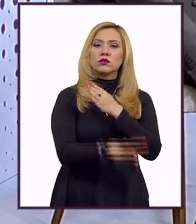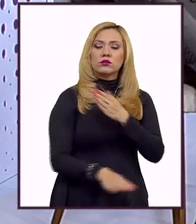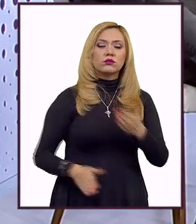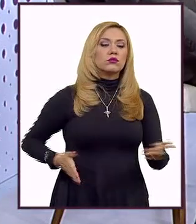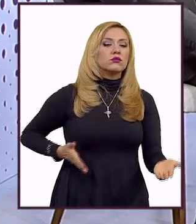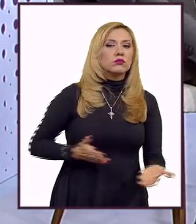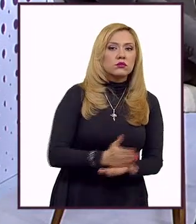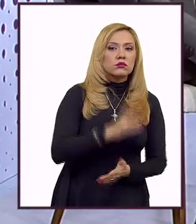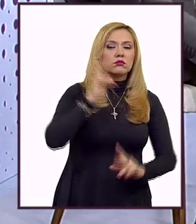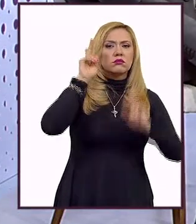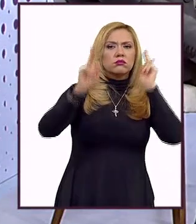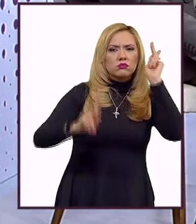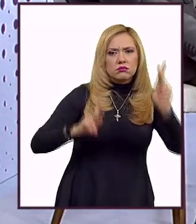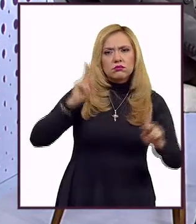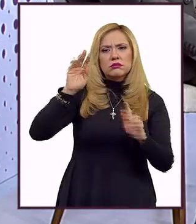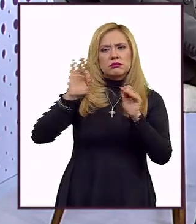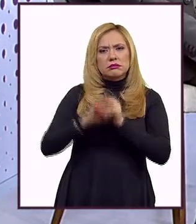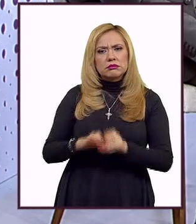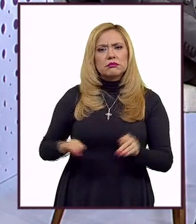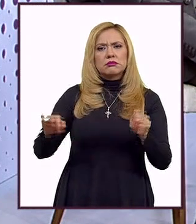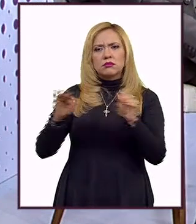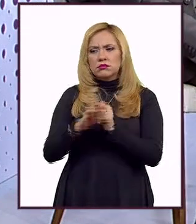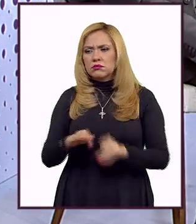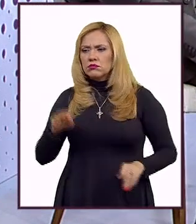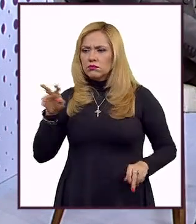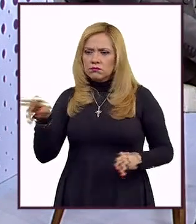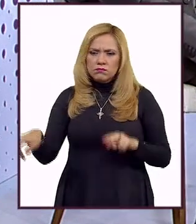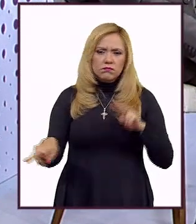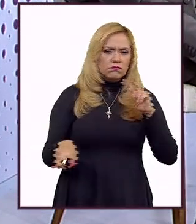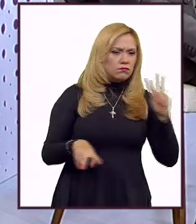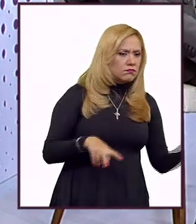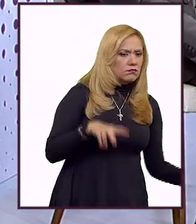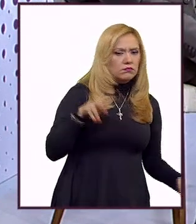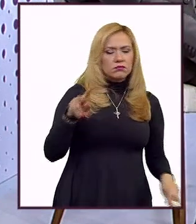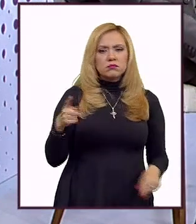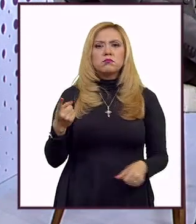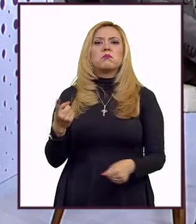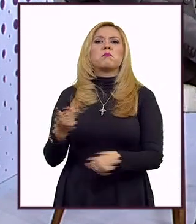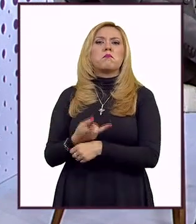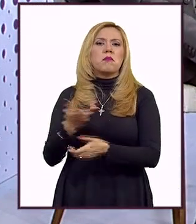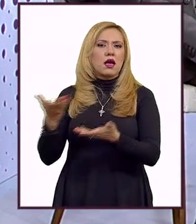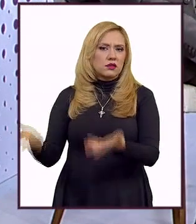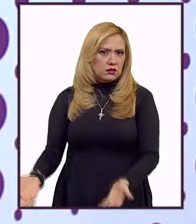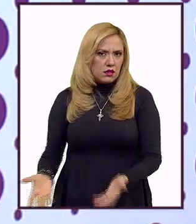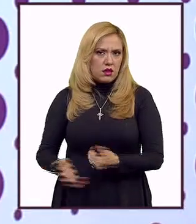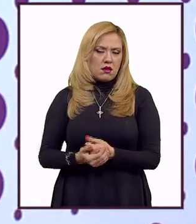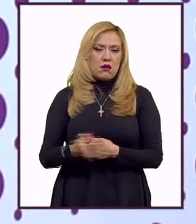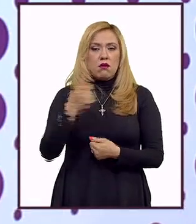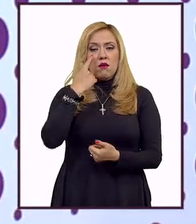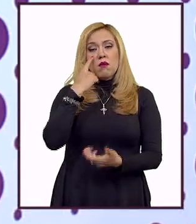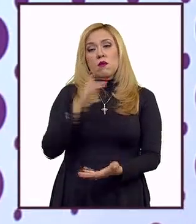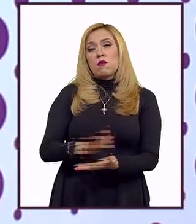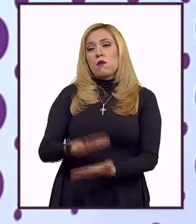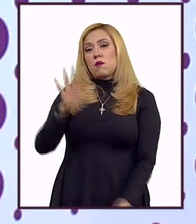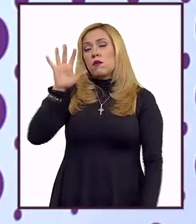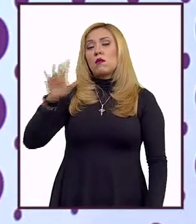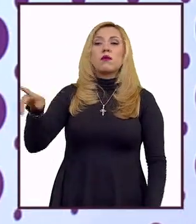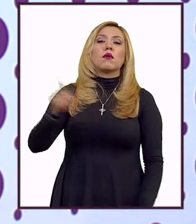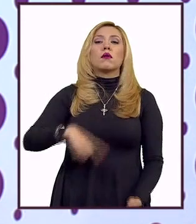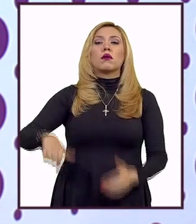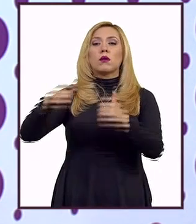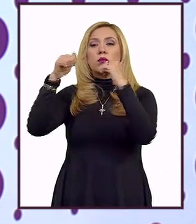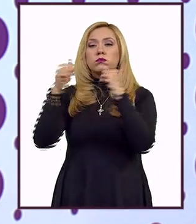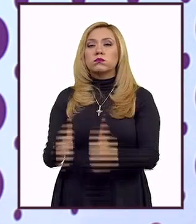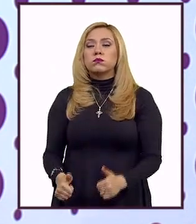hacer visitas constantes a los lugares de privación de libertad para ver qué es lo que está pasando, ¿no? Porque generalmente la privación de libertad es en